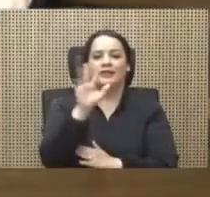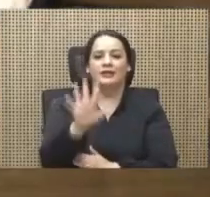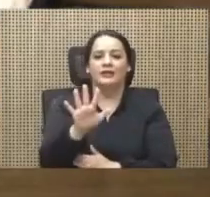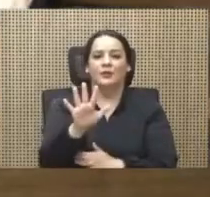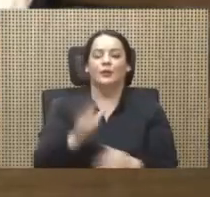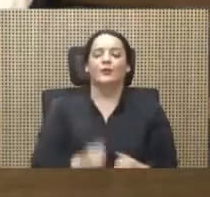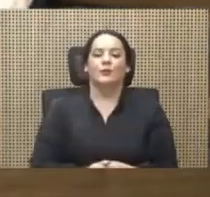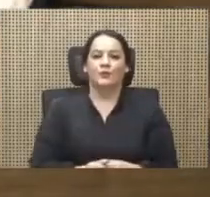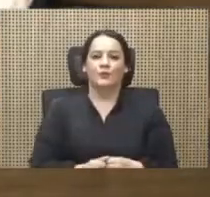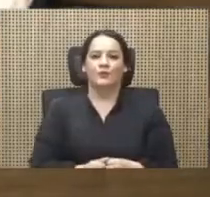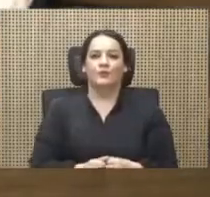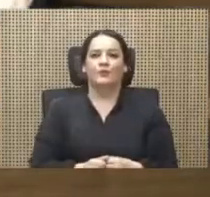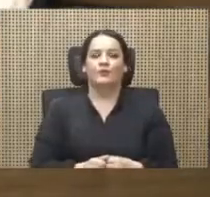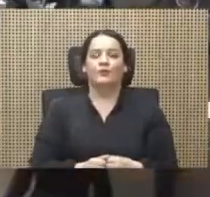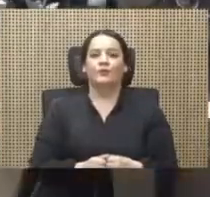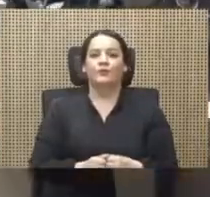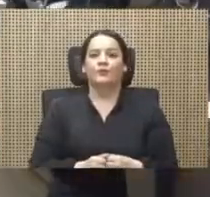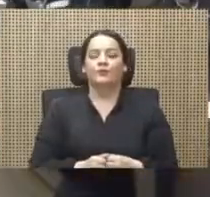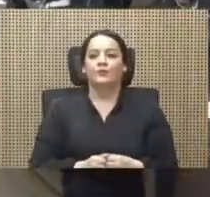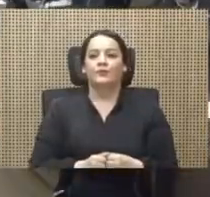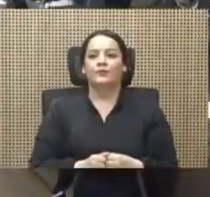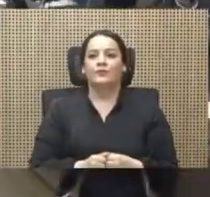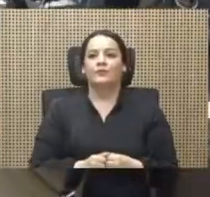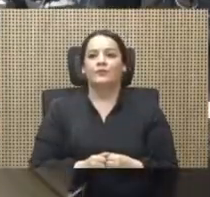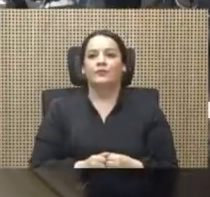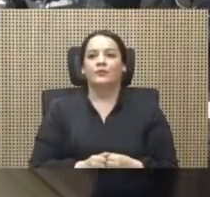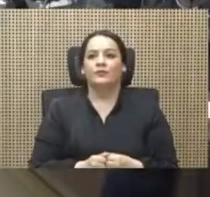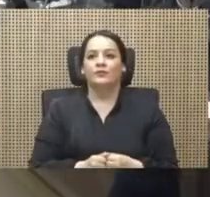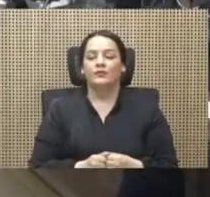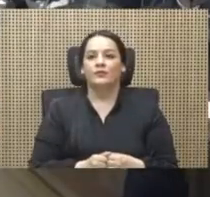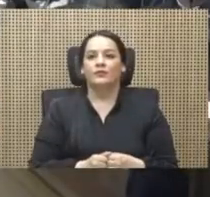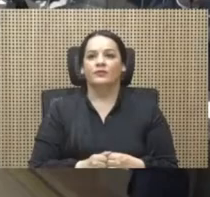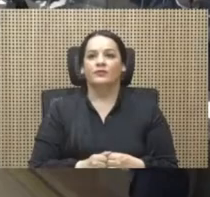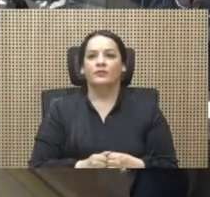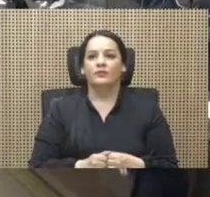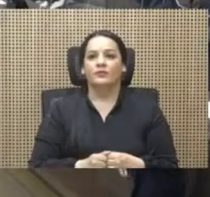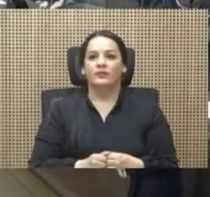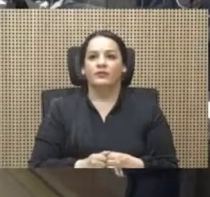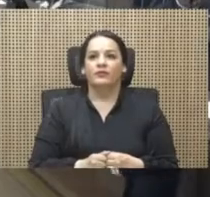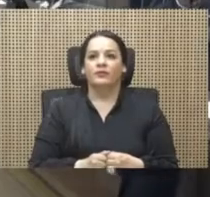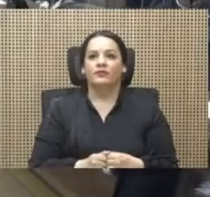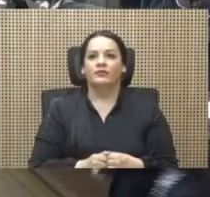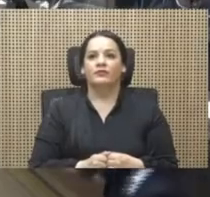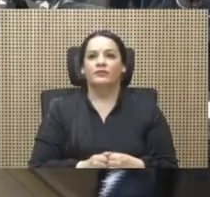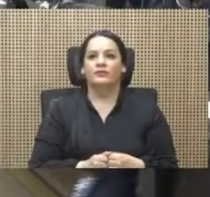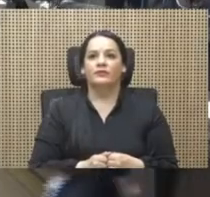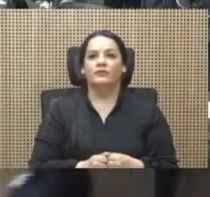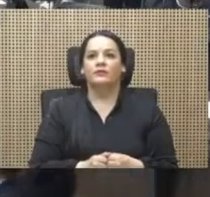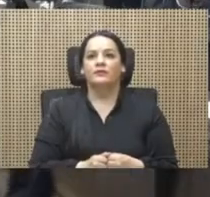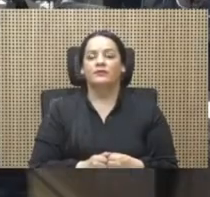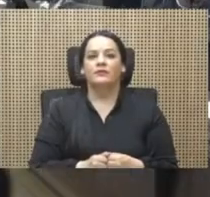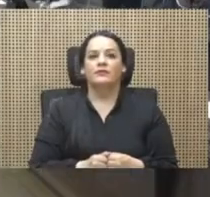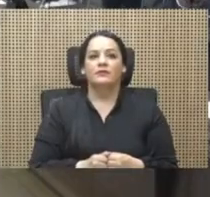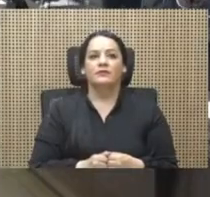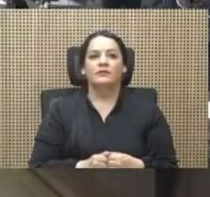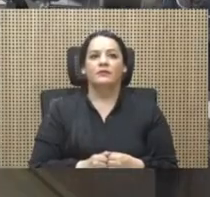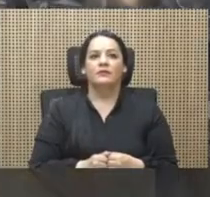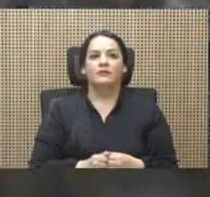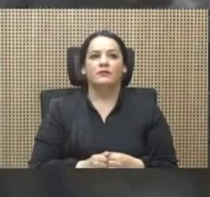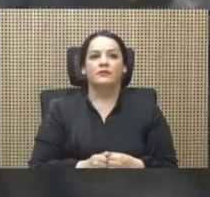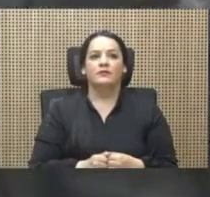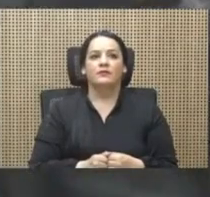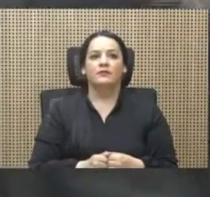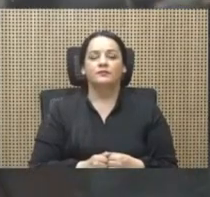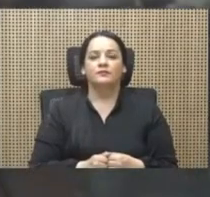el diputado del partido unidad social cristiana y vecino de pz Don Carlos Felipe García Molina asumió este miércoles primero de mayo